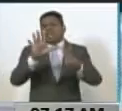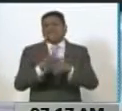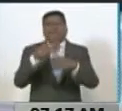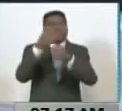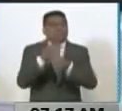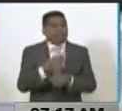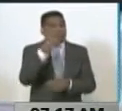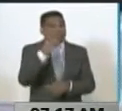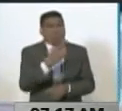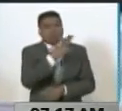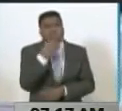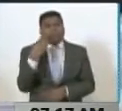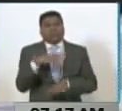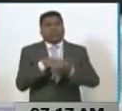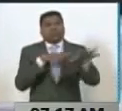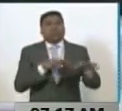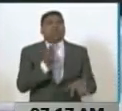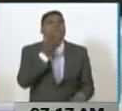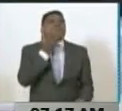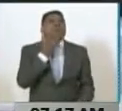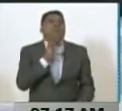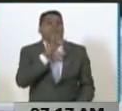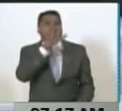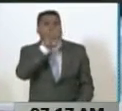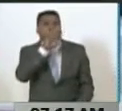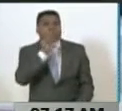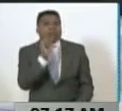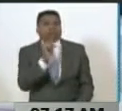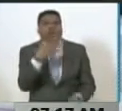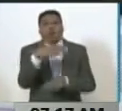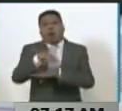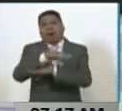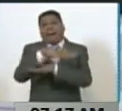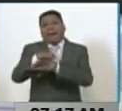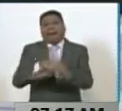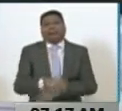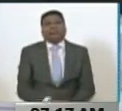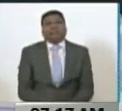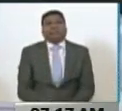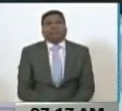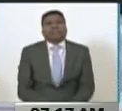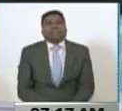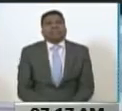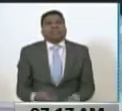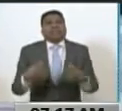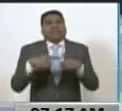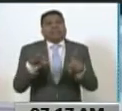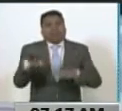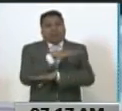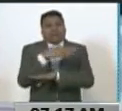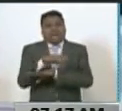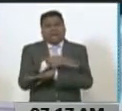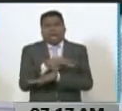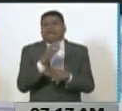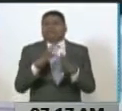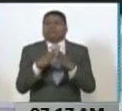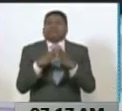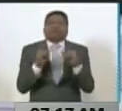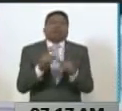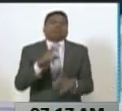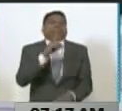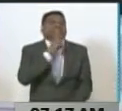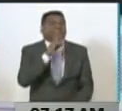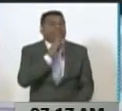continúan peludos sin hogar en las calles. Claro, el problema de los animales en situación de calle requiere un abordaje integral, no solo en lo